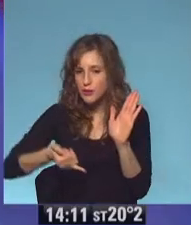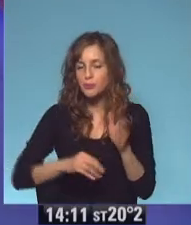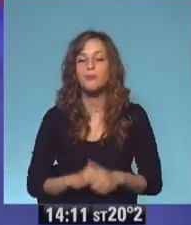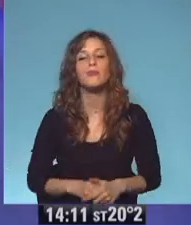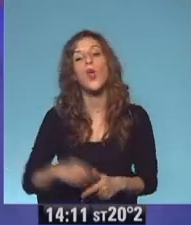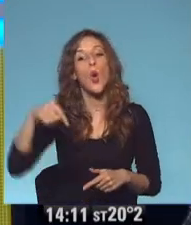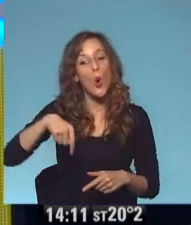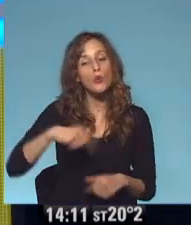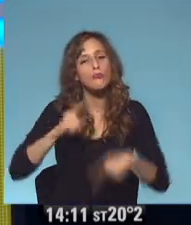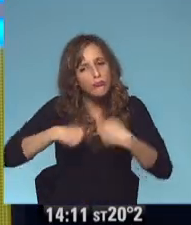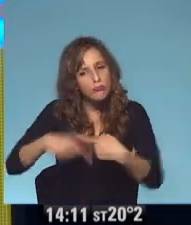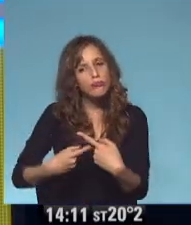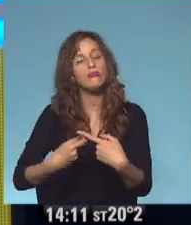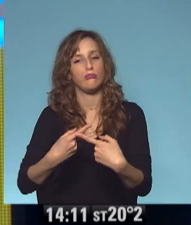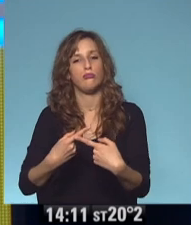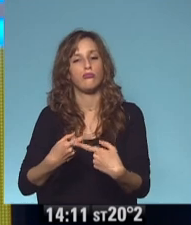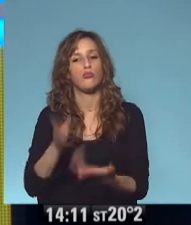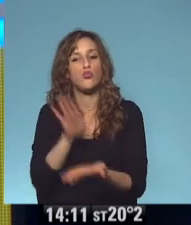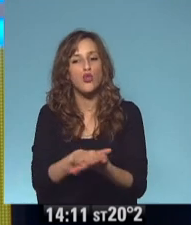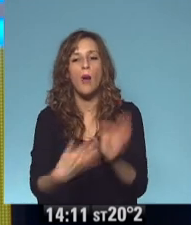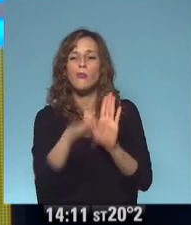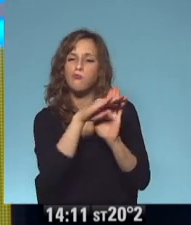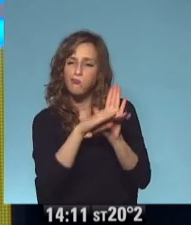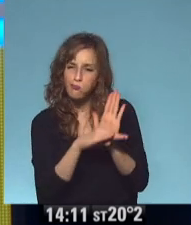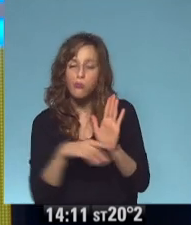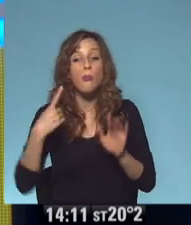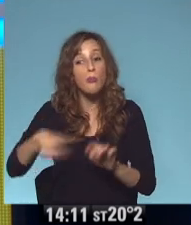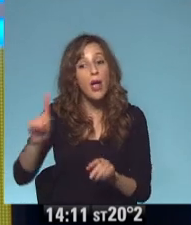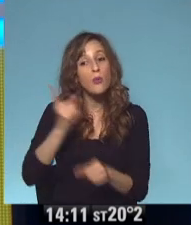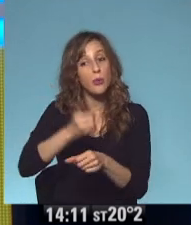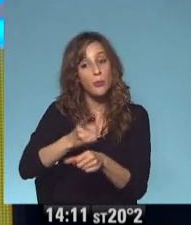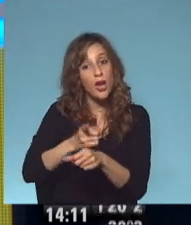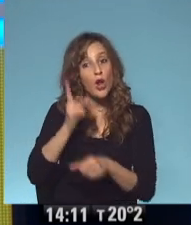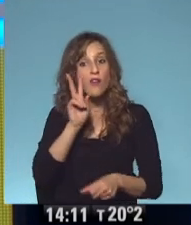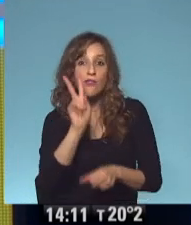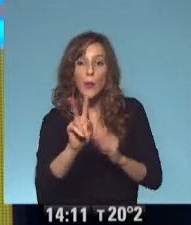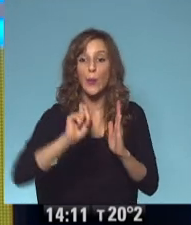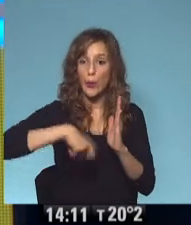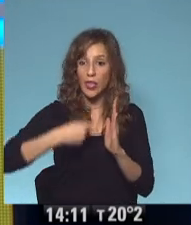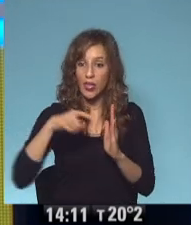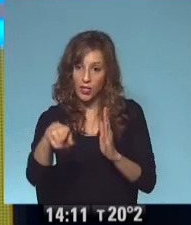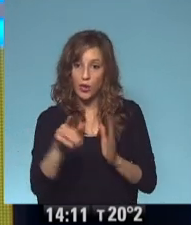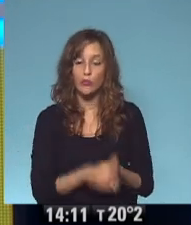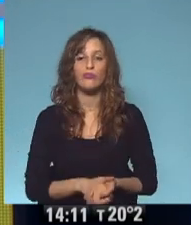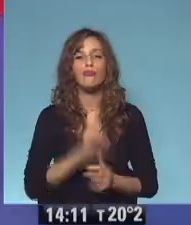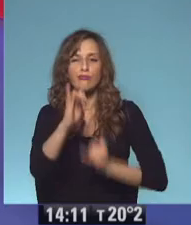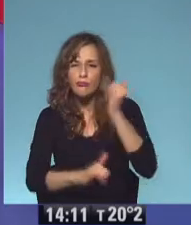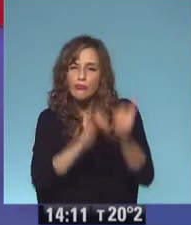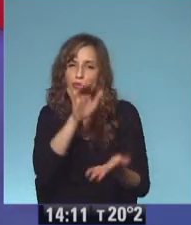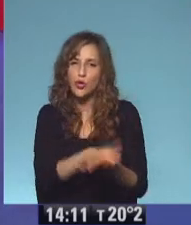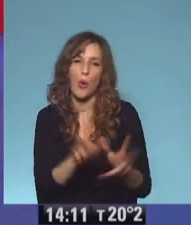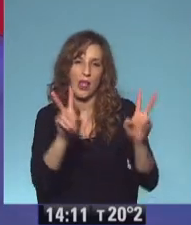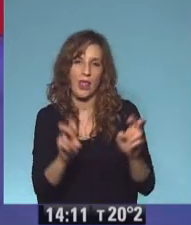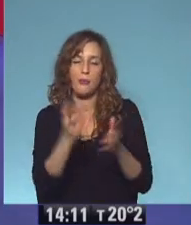vamos a seguir hablando de las pistas y de las instrucciones, pero primero vamos a ver un video que explica un poco de planos y de mapas. Muy bien.